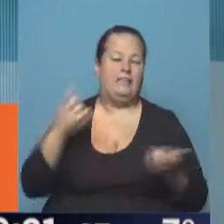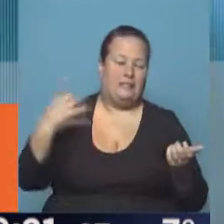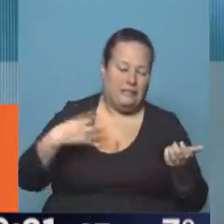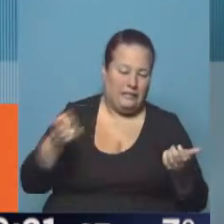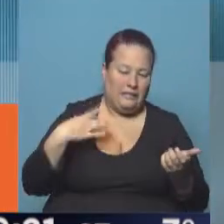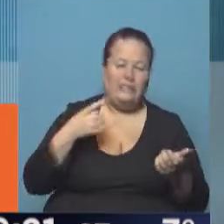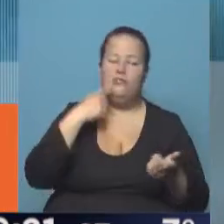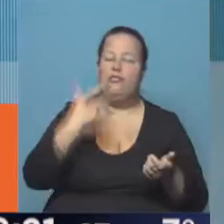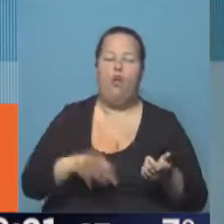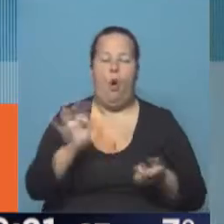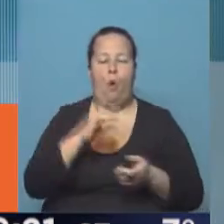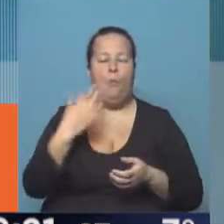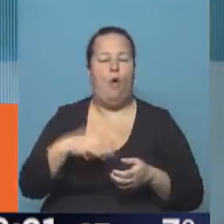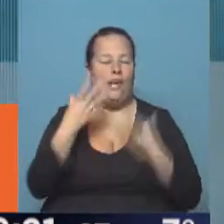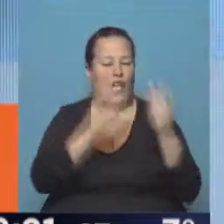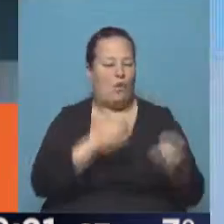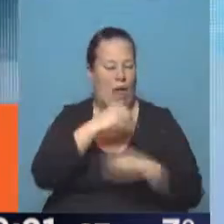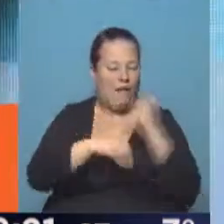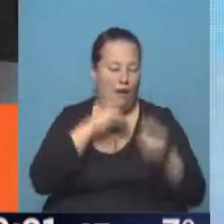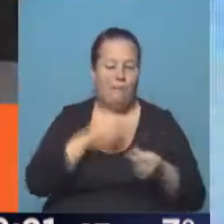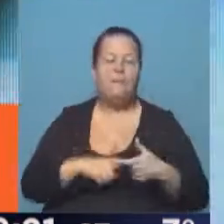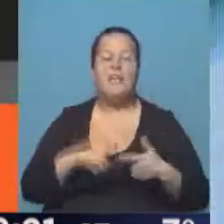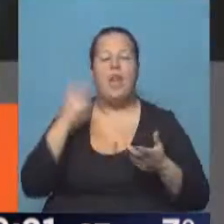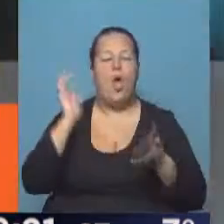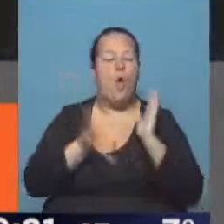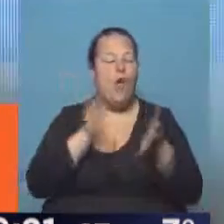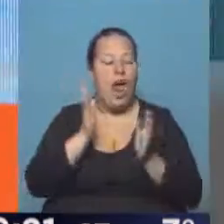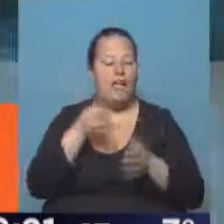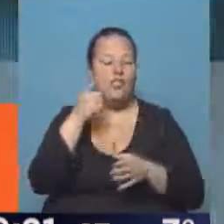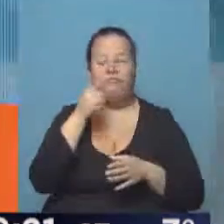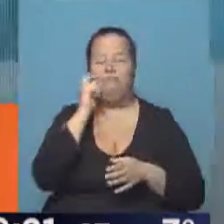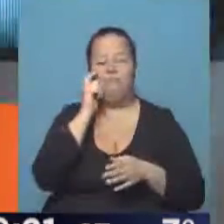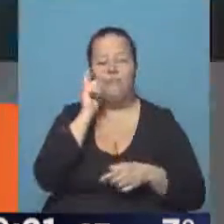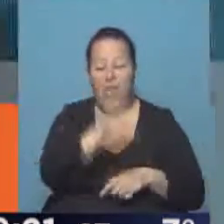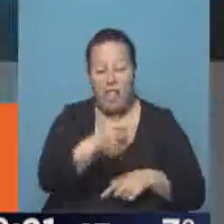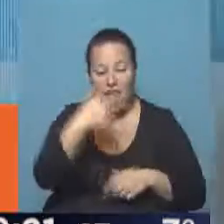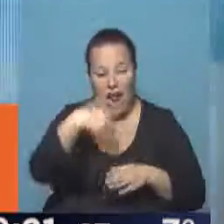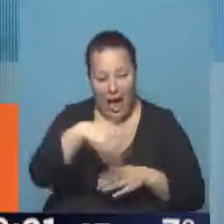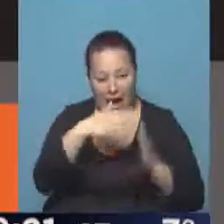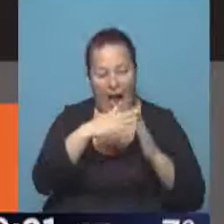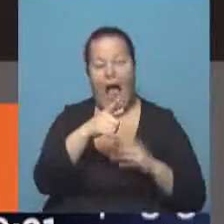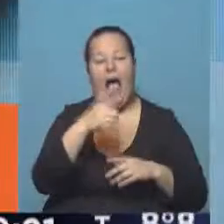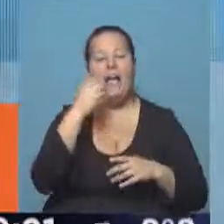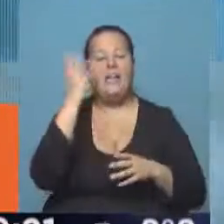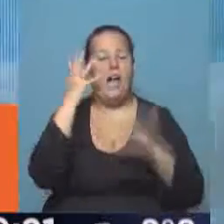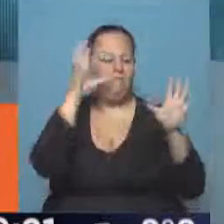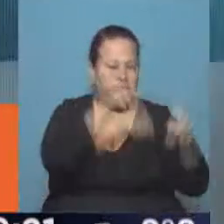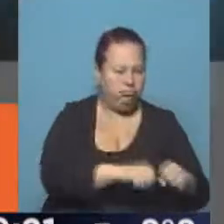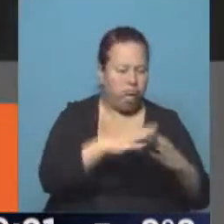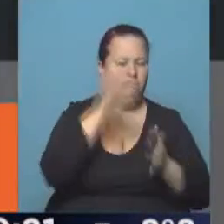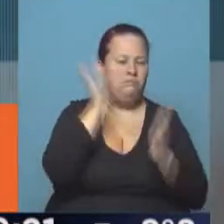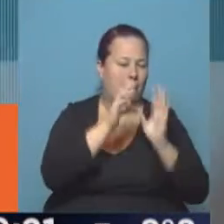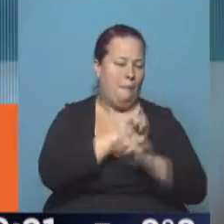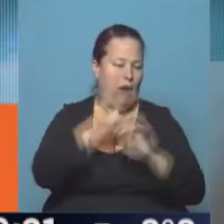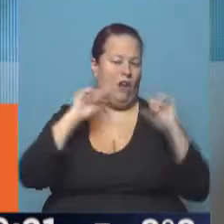hostigamientos, incumplimiento de los deberes de asistencia familiar, violación de domicilio, usurpación. Tenemos muchos delitos, daño, que es la